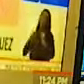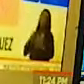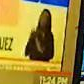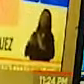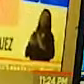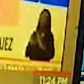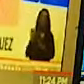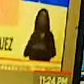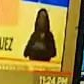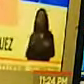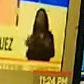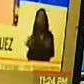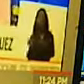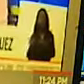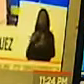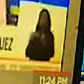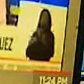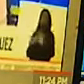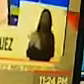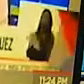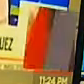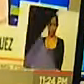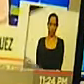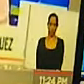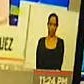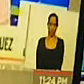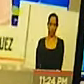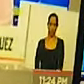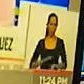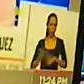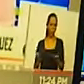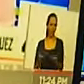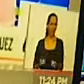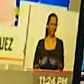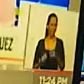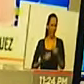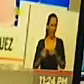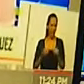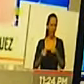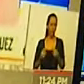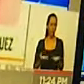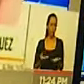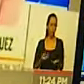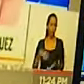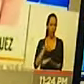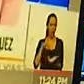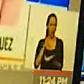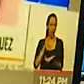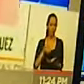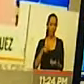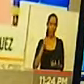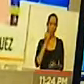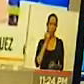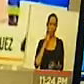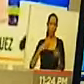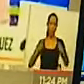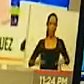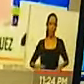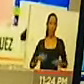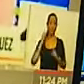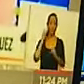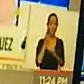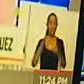¿Por qué se constituye en delito de lesa humanidad? Justamente porque está dirigida contra toda la población civil